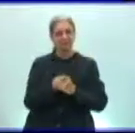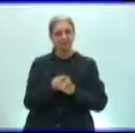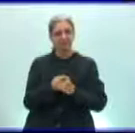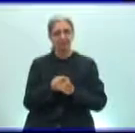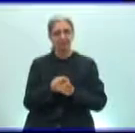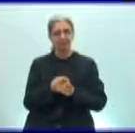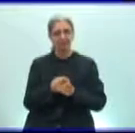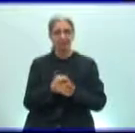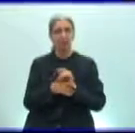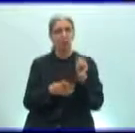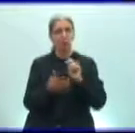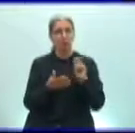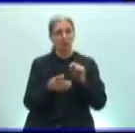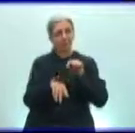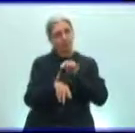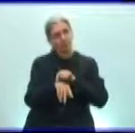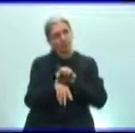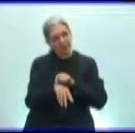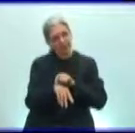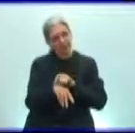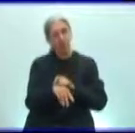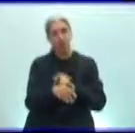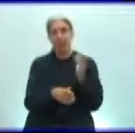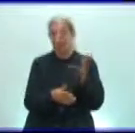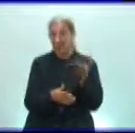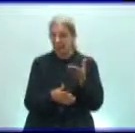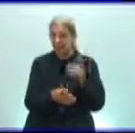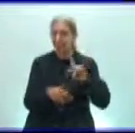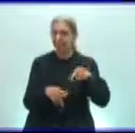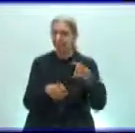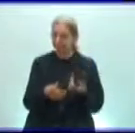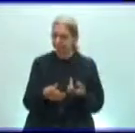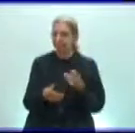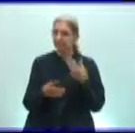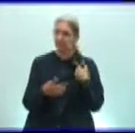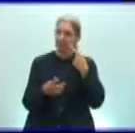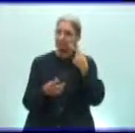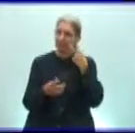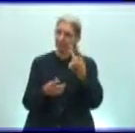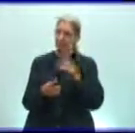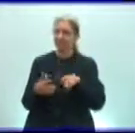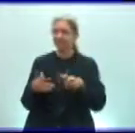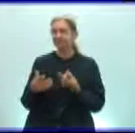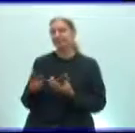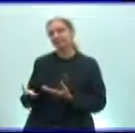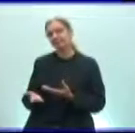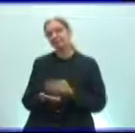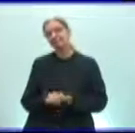Vamos a copiar un instante ahí la primera ecuación, les doy un minutico para que puedan copiar.